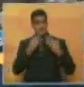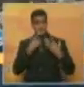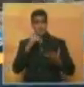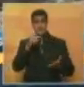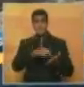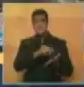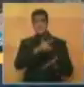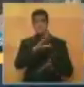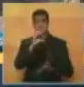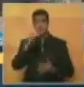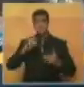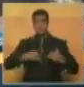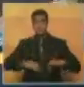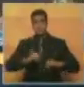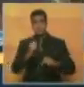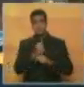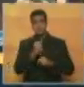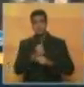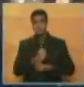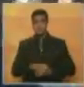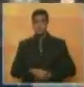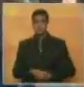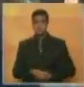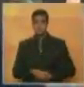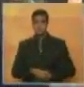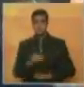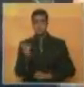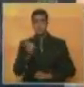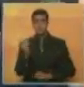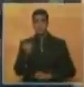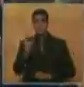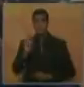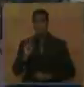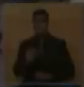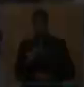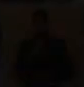1.200 hijos de los trabajadores. Gustavo Gómez Morón, Venevisión.